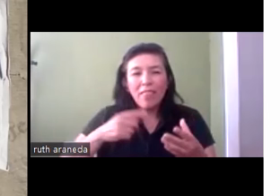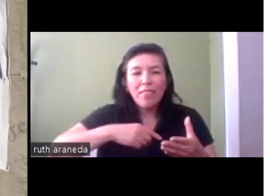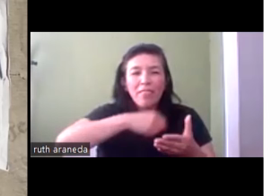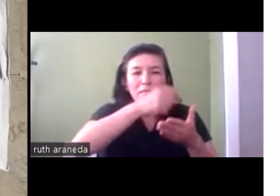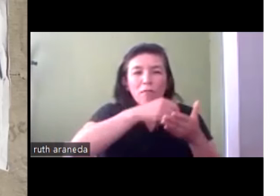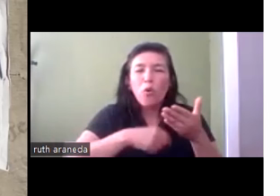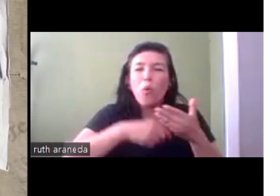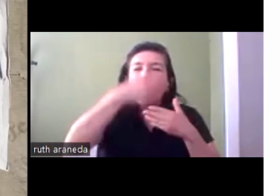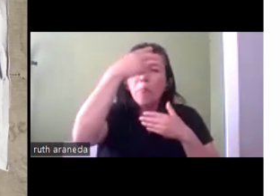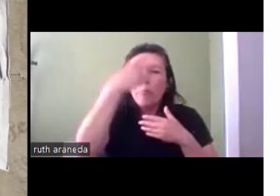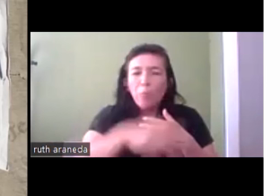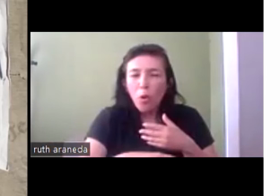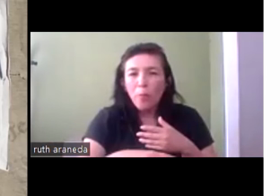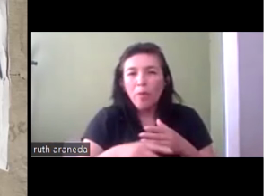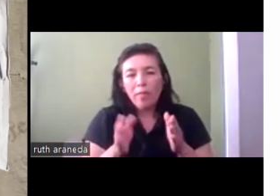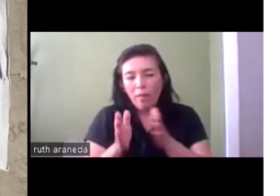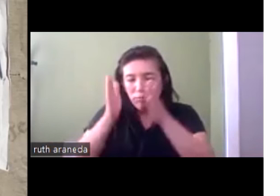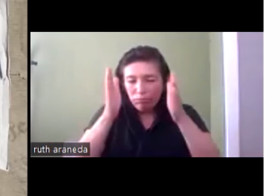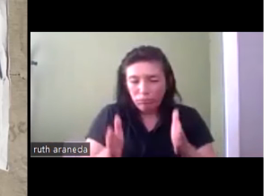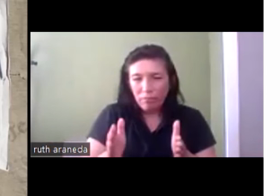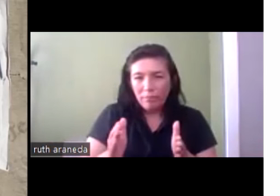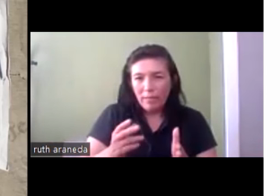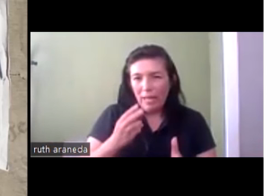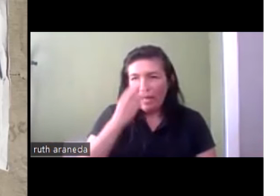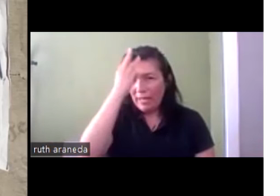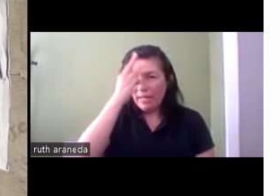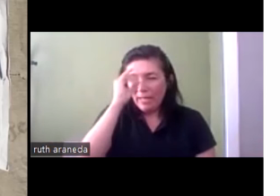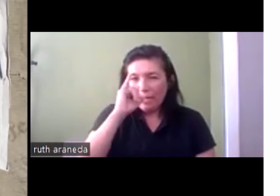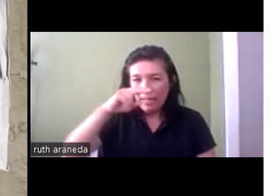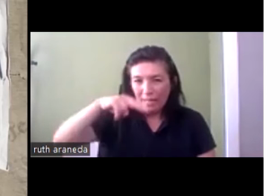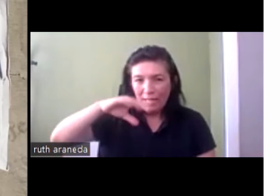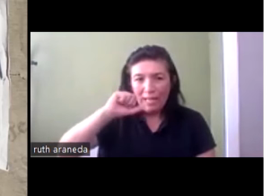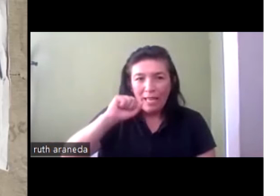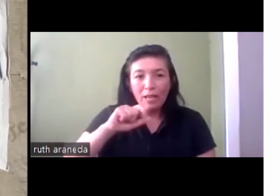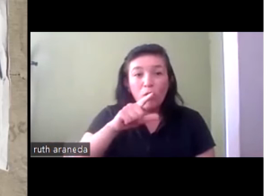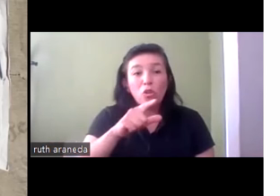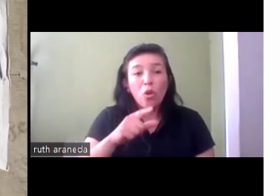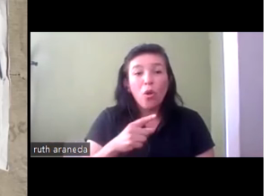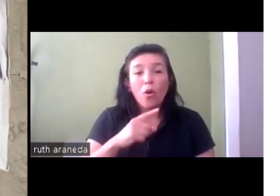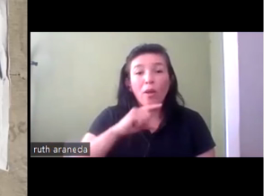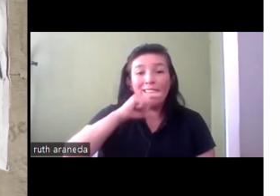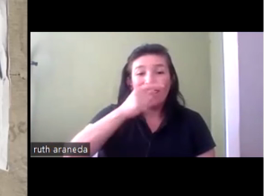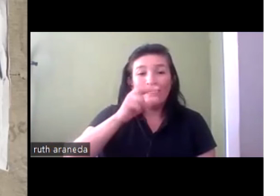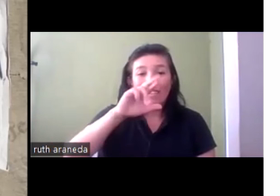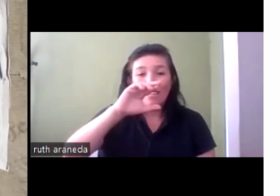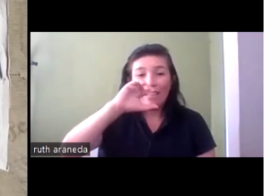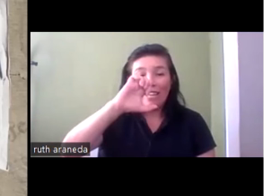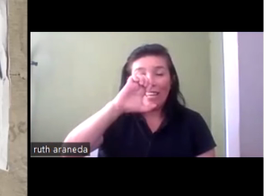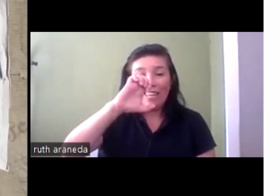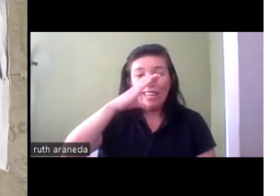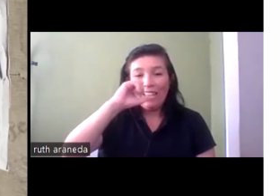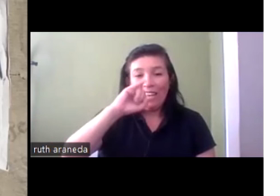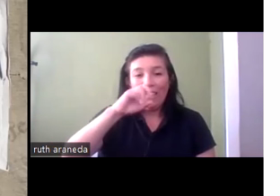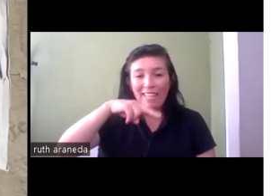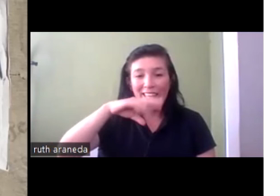propios de esta etapa incaica, como la greca inca, que señaló también anteriormente Ignacio, o el rombo